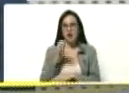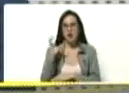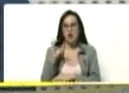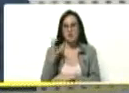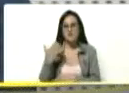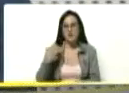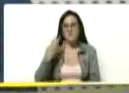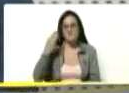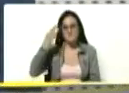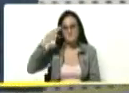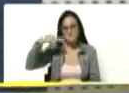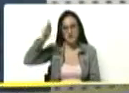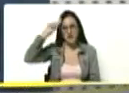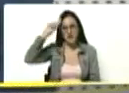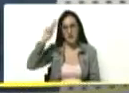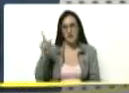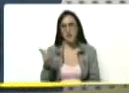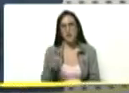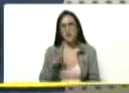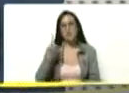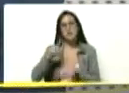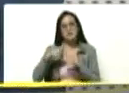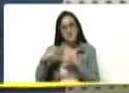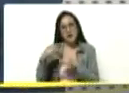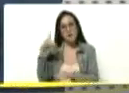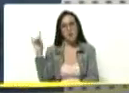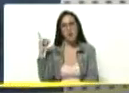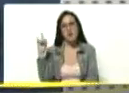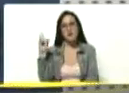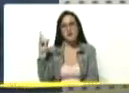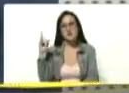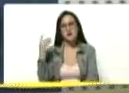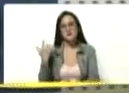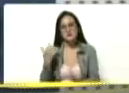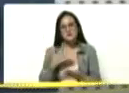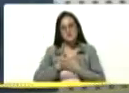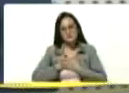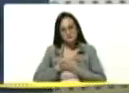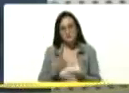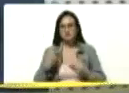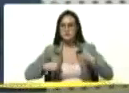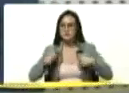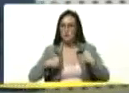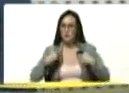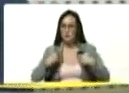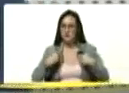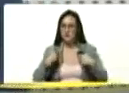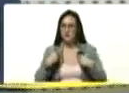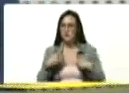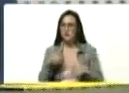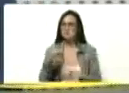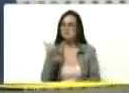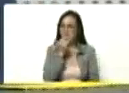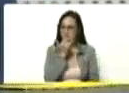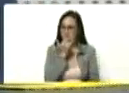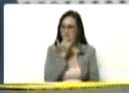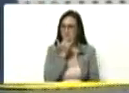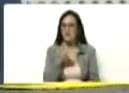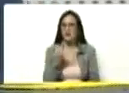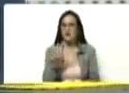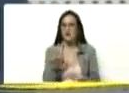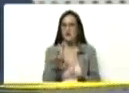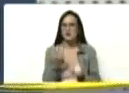Bolivia hemos expresado conjuntamente nuestra profunda preocupación por estos sucesos, haciendo a